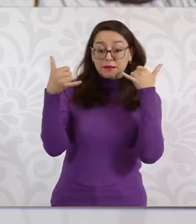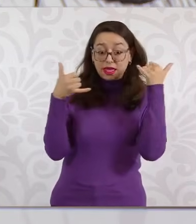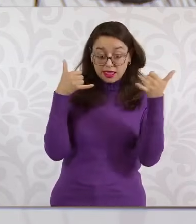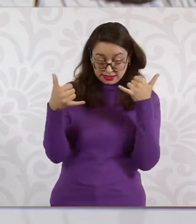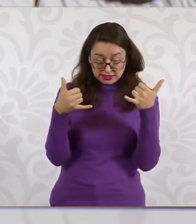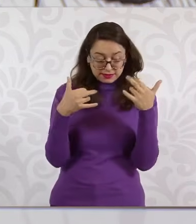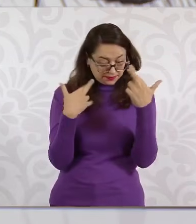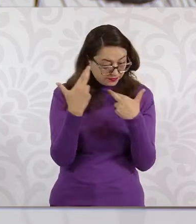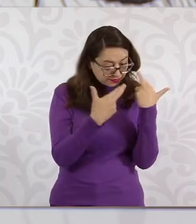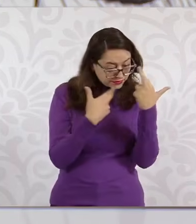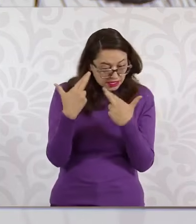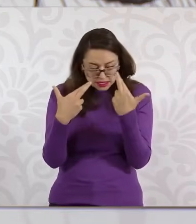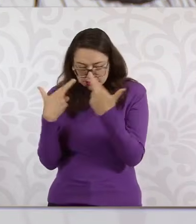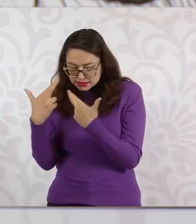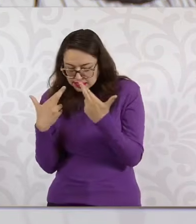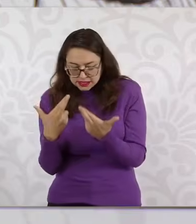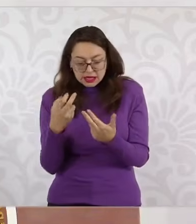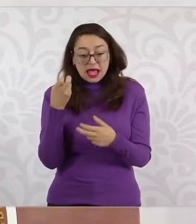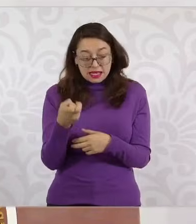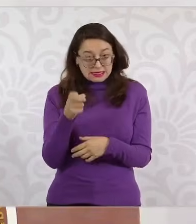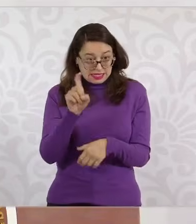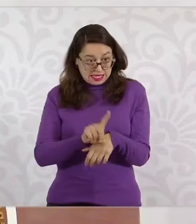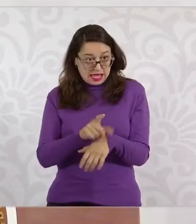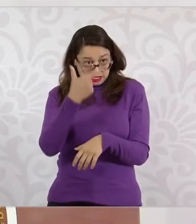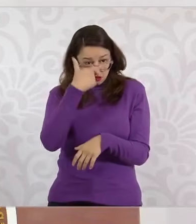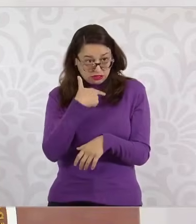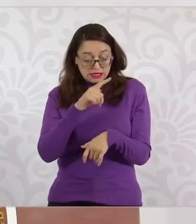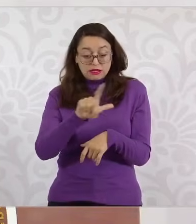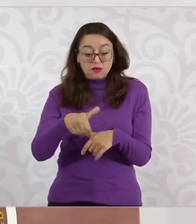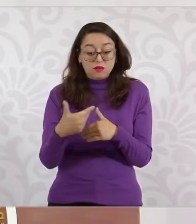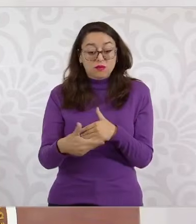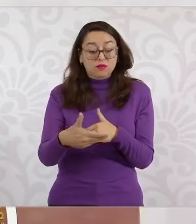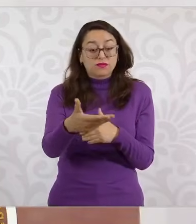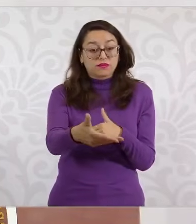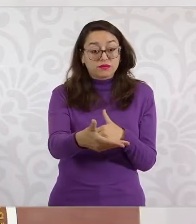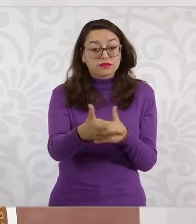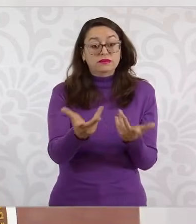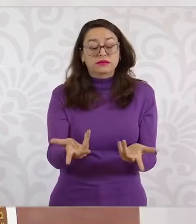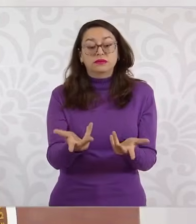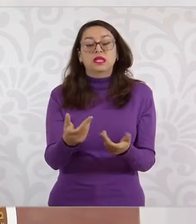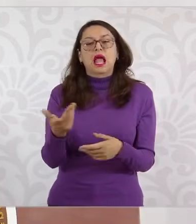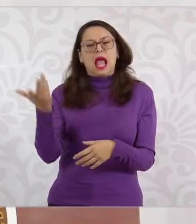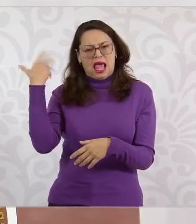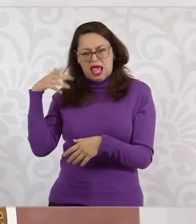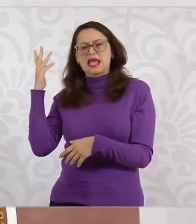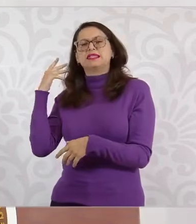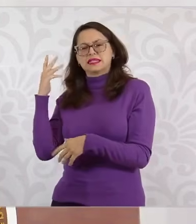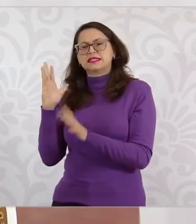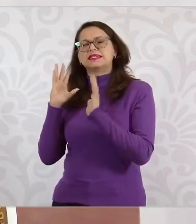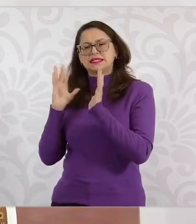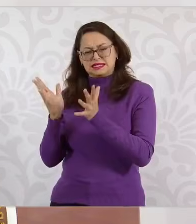noche y los días posteriores, que se analizaron, pero desde la perspectiva de este nuevo fiscal, no